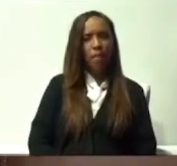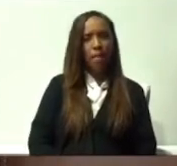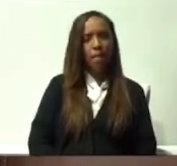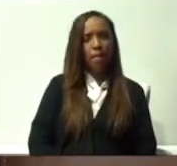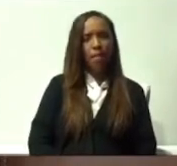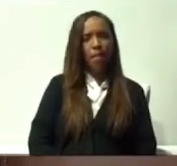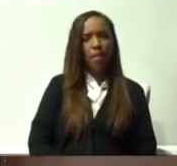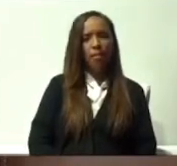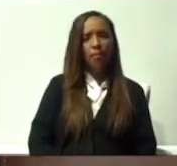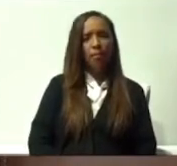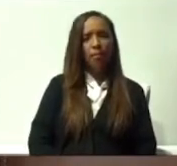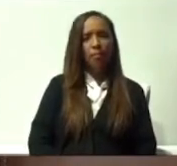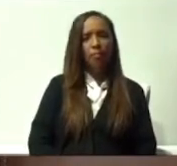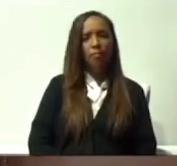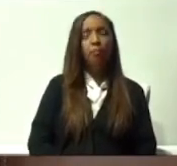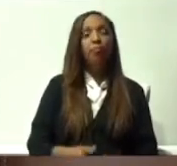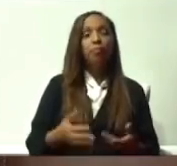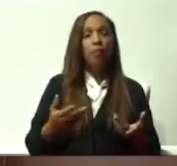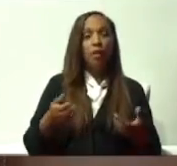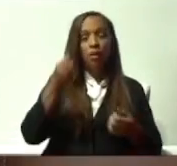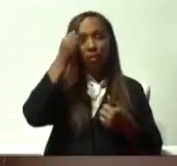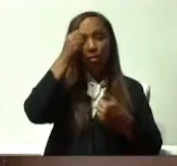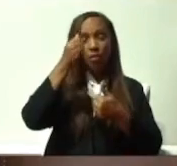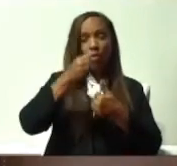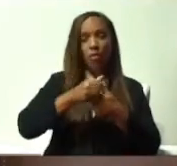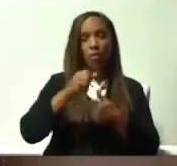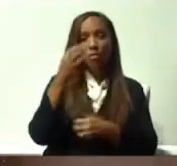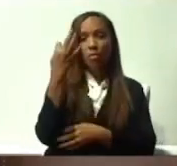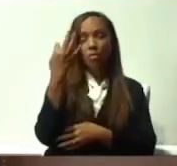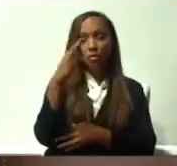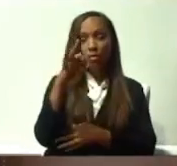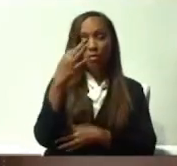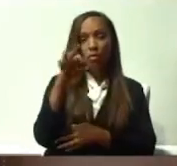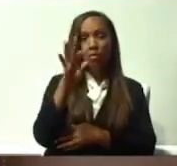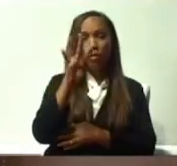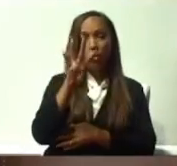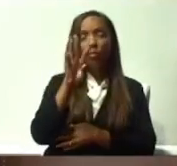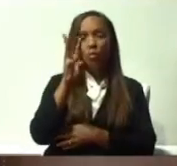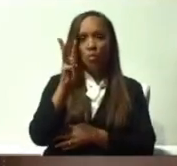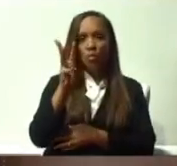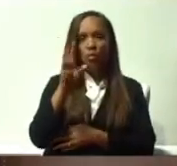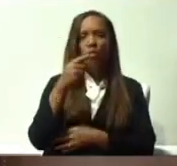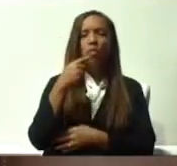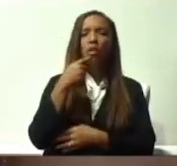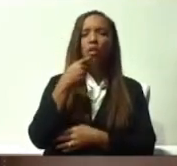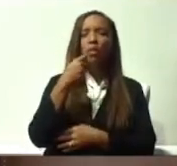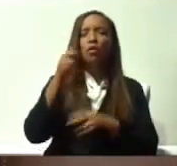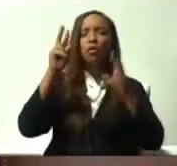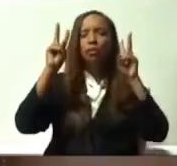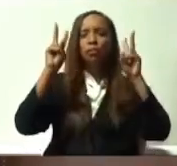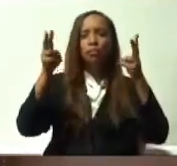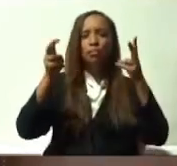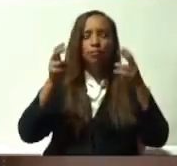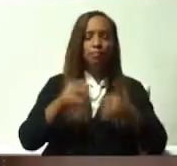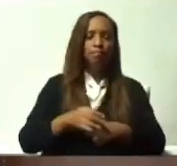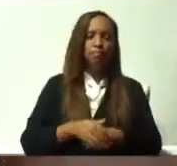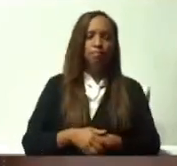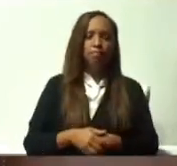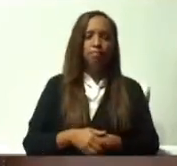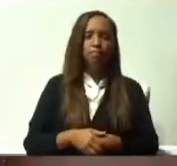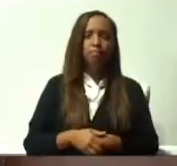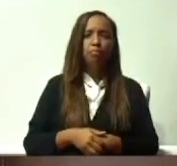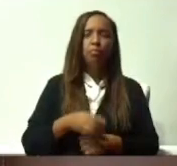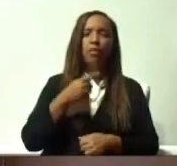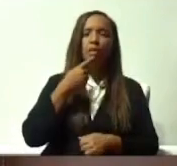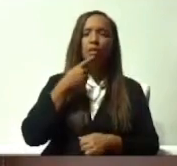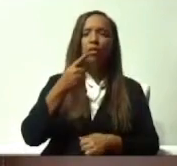hemos citado o hemos escuchado. Oh, América infeliz, que solo